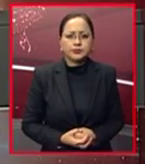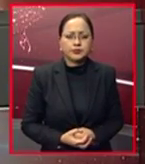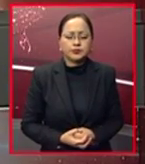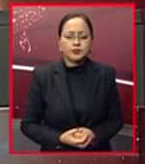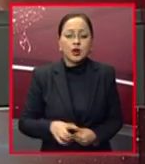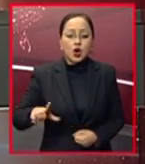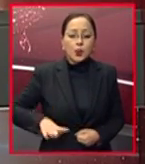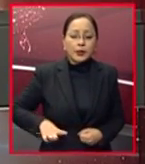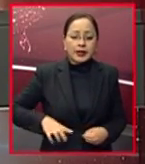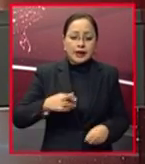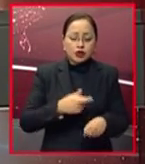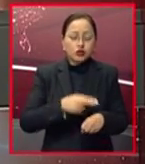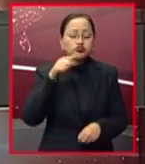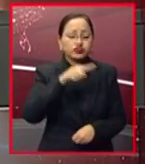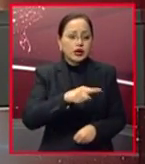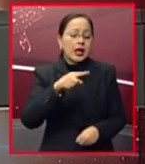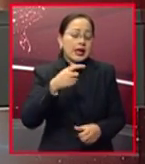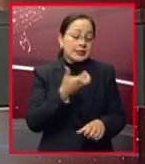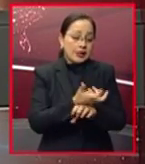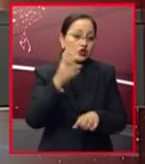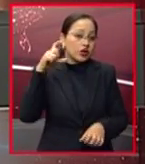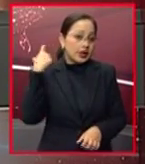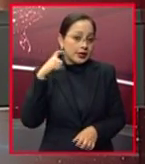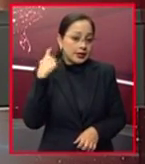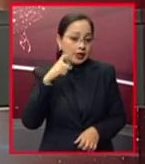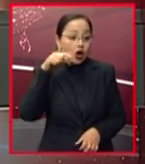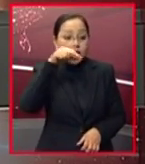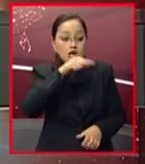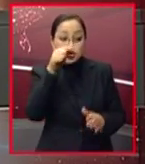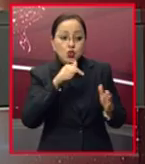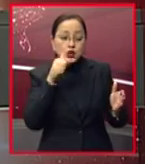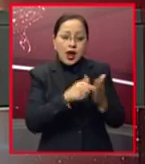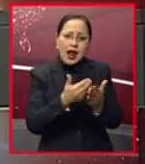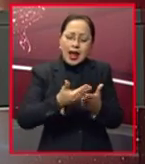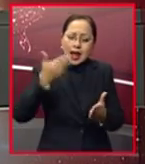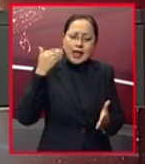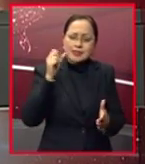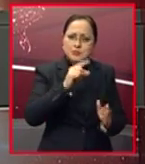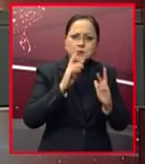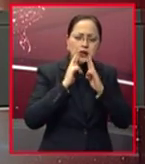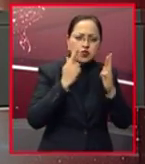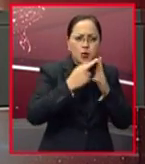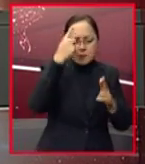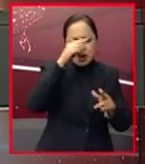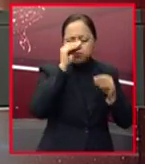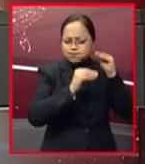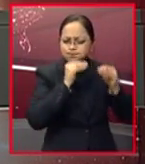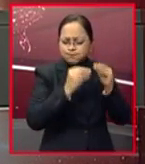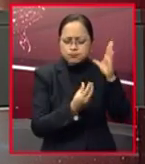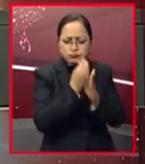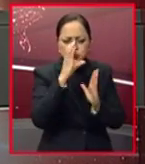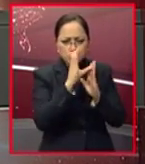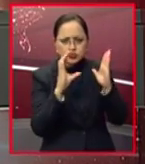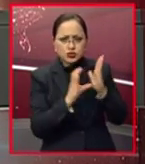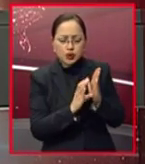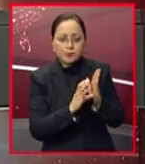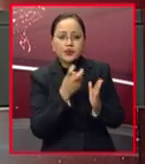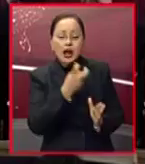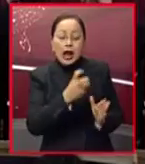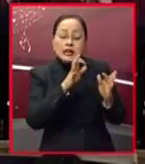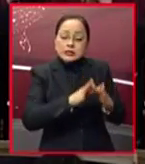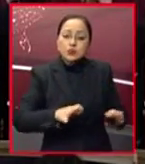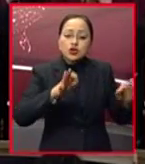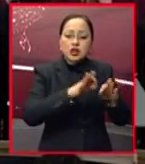El gobernador de Querétaro, estado donde se realizaron los trabajos de los constituyentes de 1917, destacó la importancia de rendir homenaje al